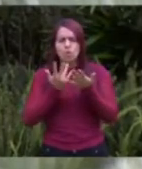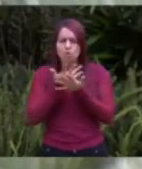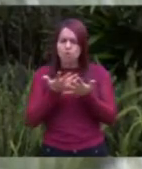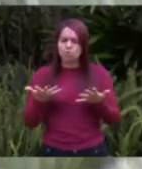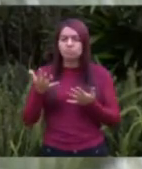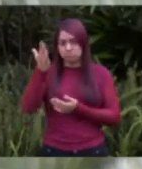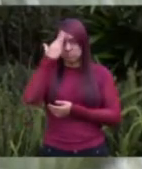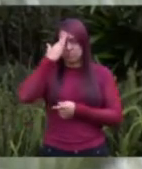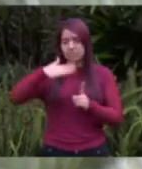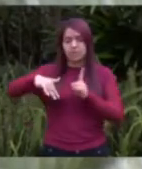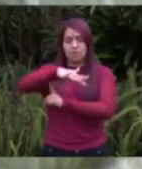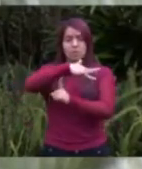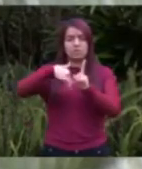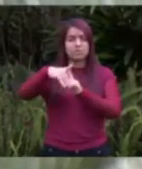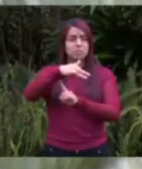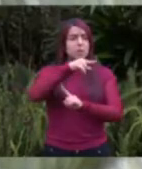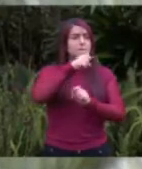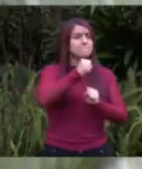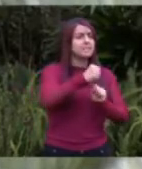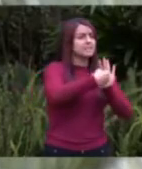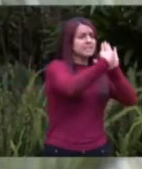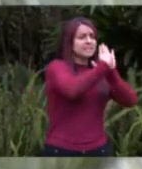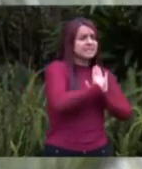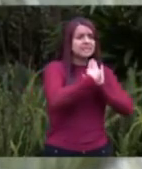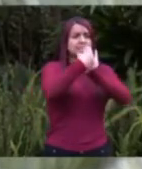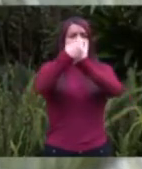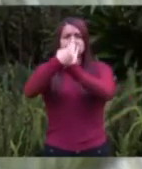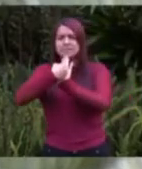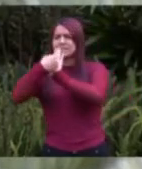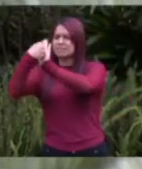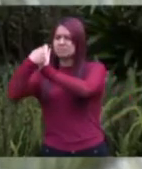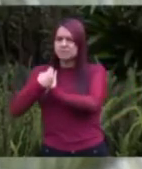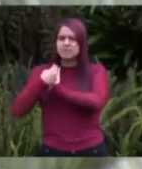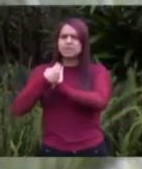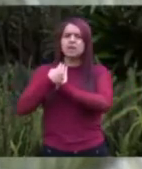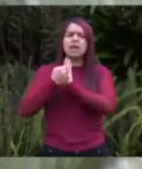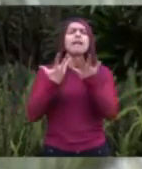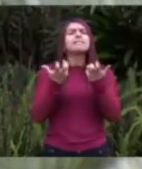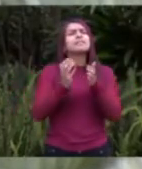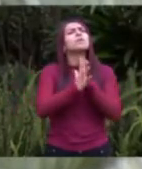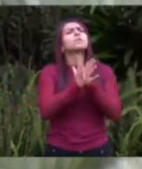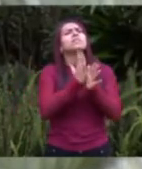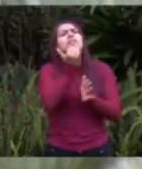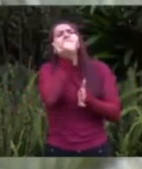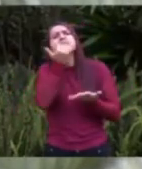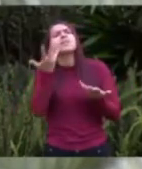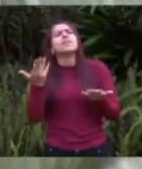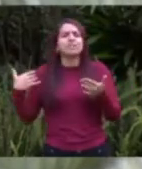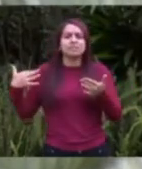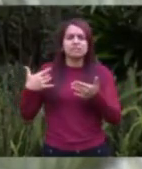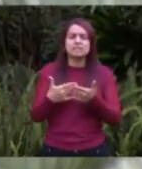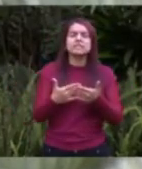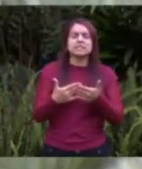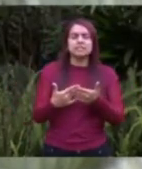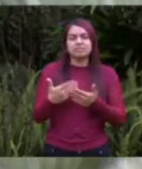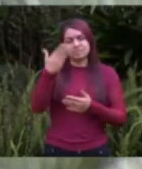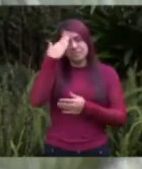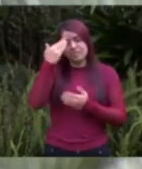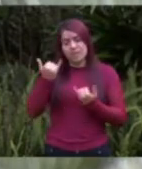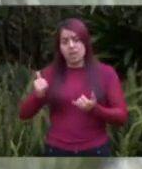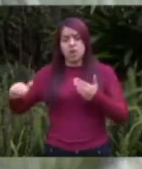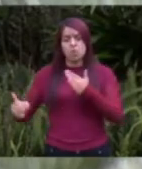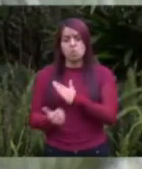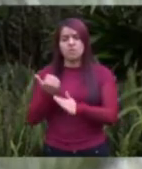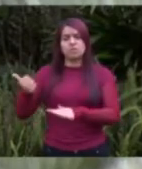contexto donde la presión de distintos sectores por resultados es cada vez mayor. El magistrado Eduardo Cifuentes, quien asume la presidencia